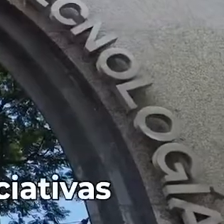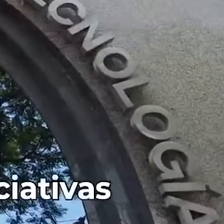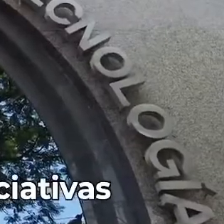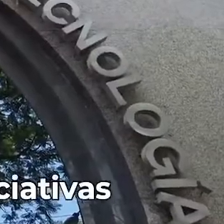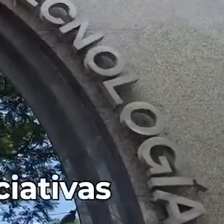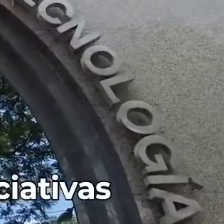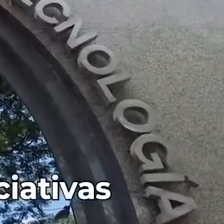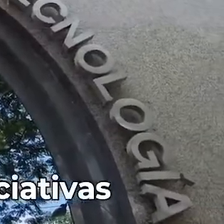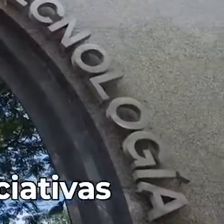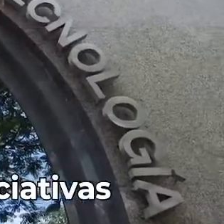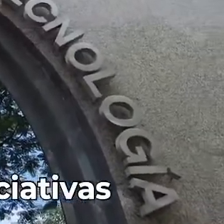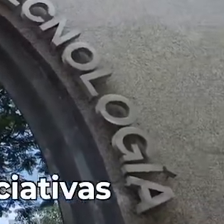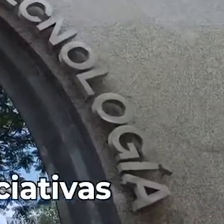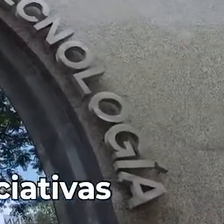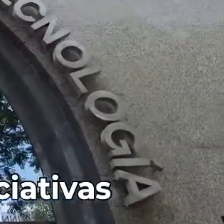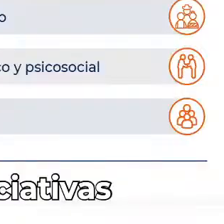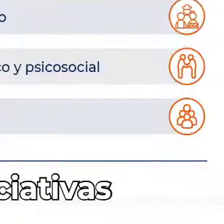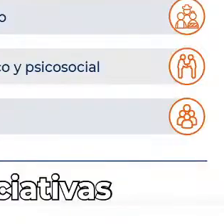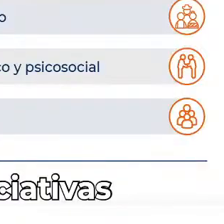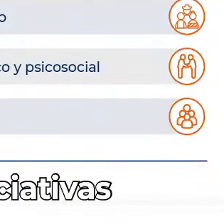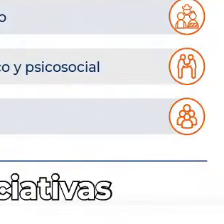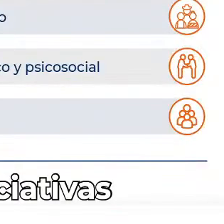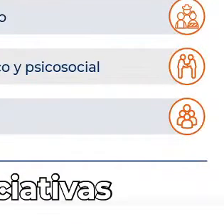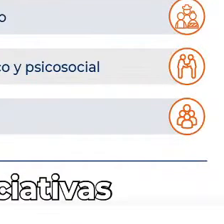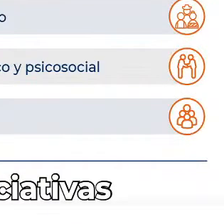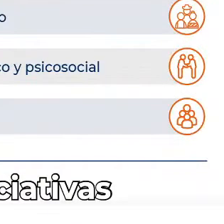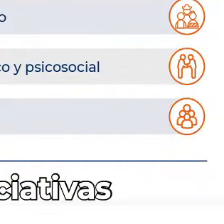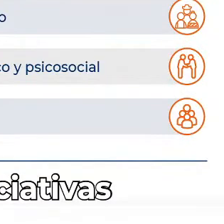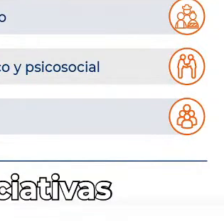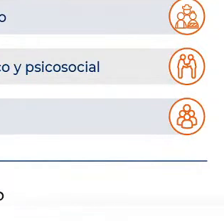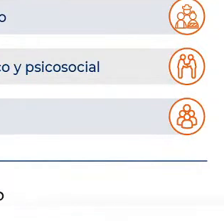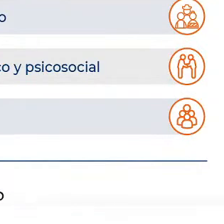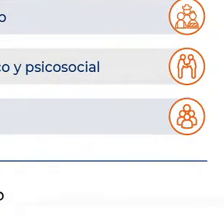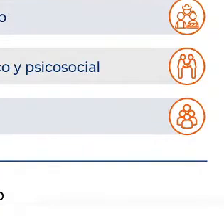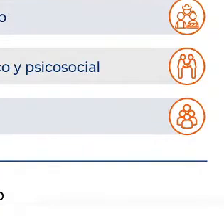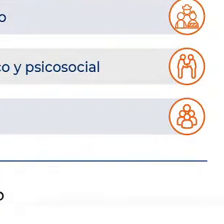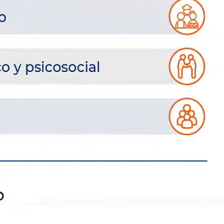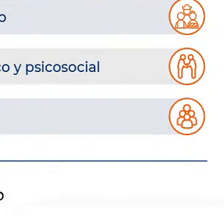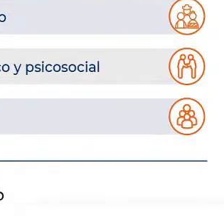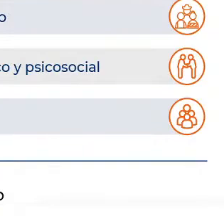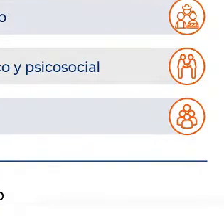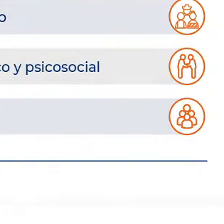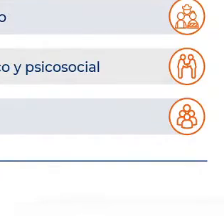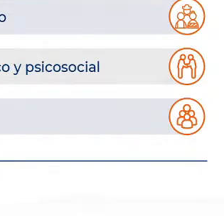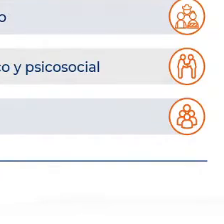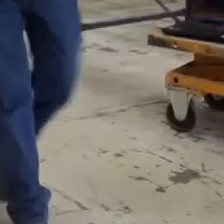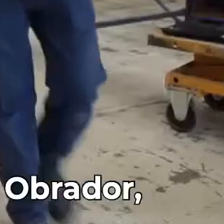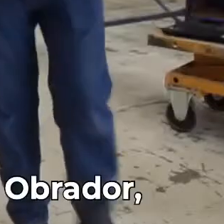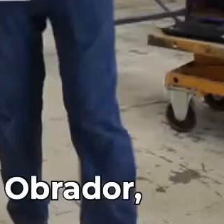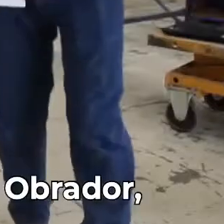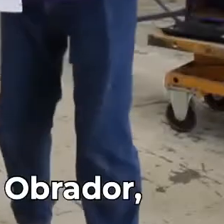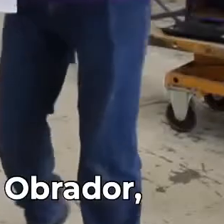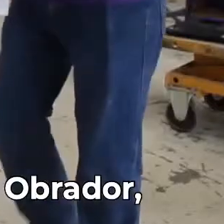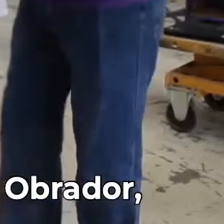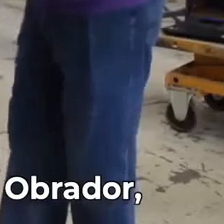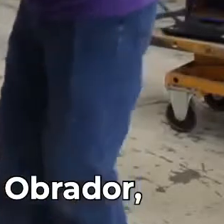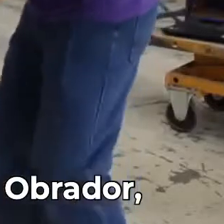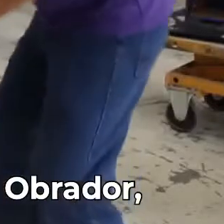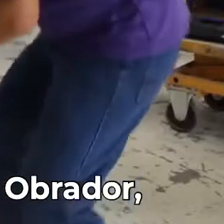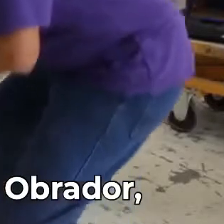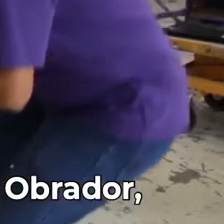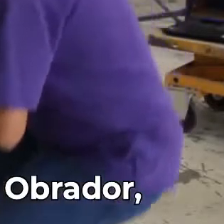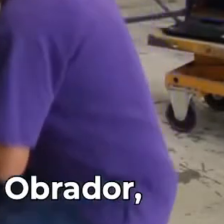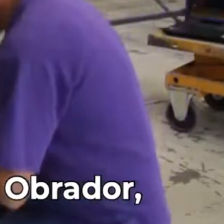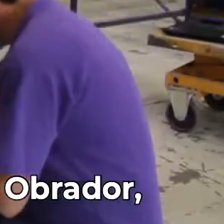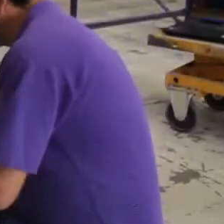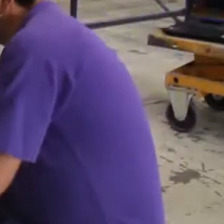salud, las acciones del CONACYT formaron parte del torrente de iniciativas para enfrentar la pandemia. El presidente,